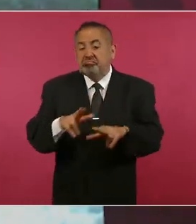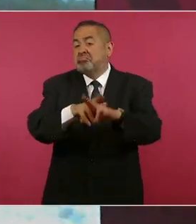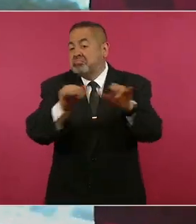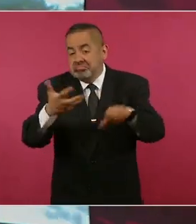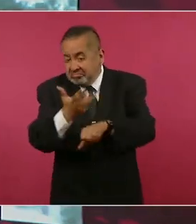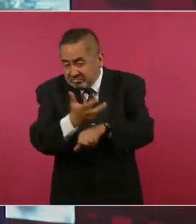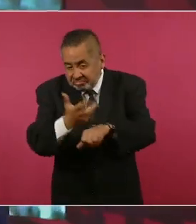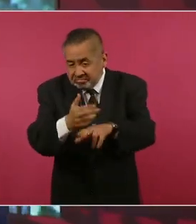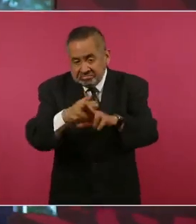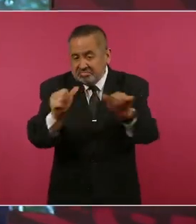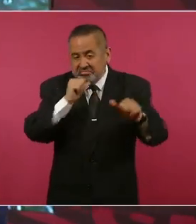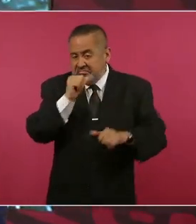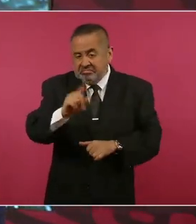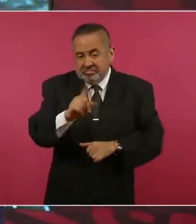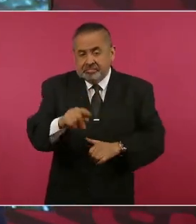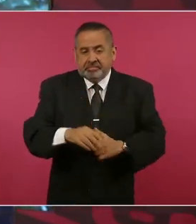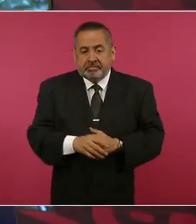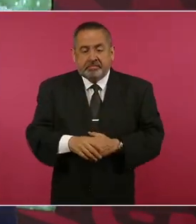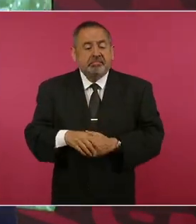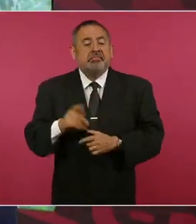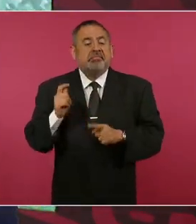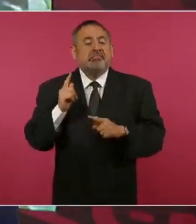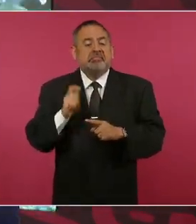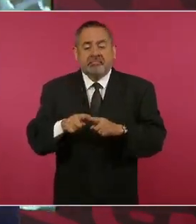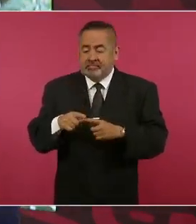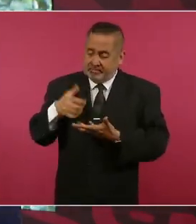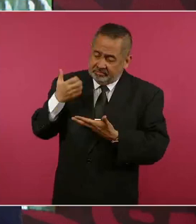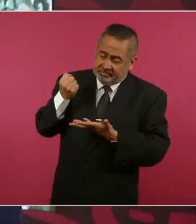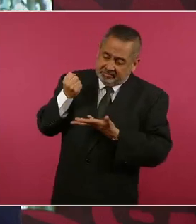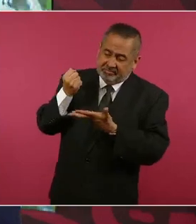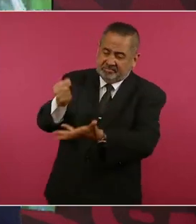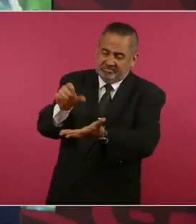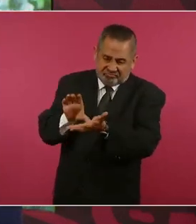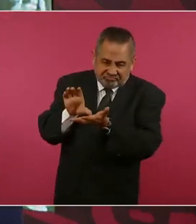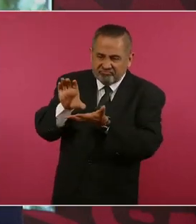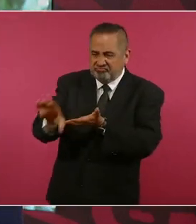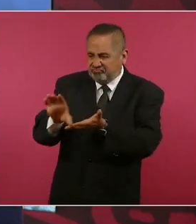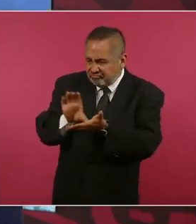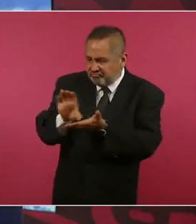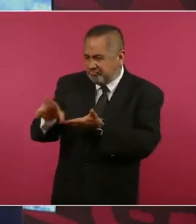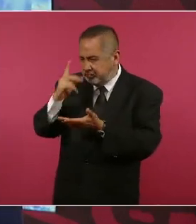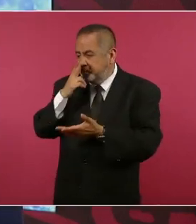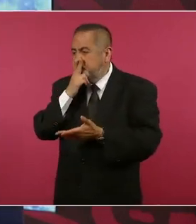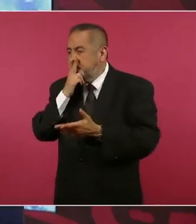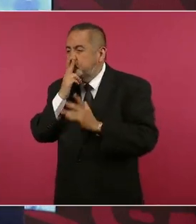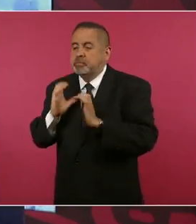Unidos, que destine tanto presupuesto.